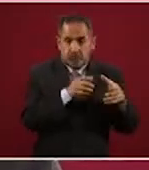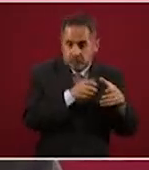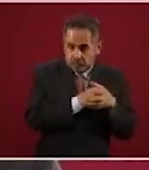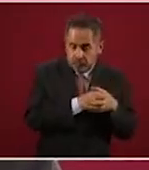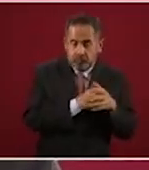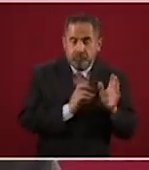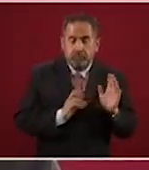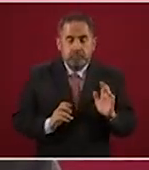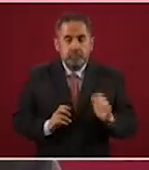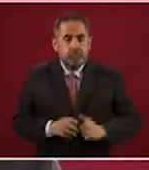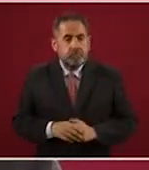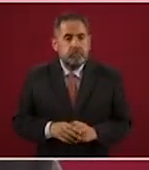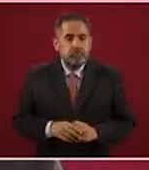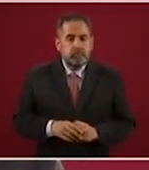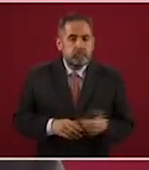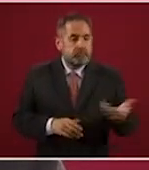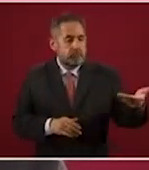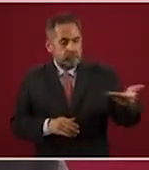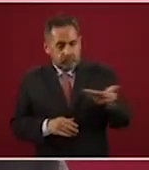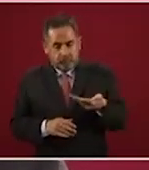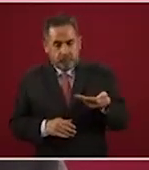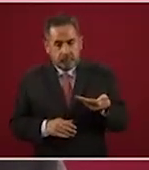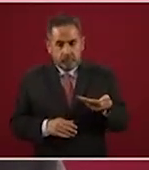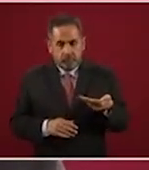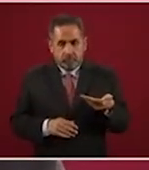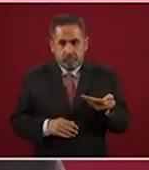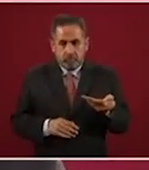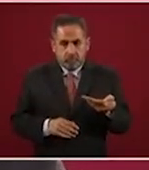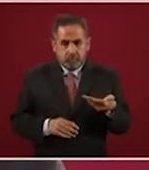me están proponiendo,